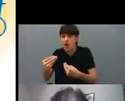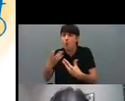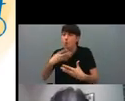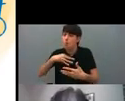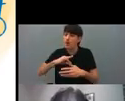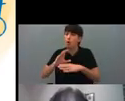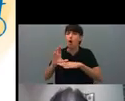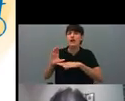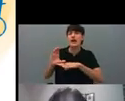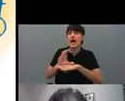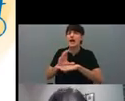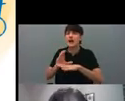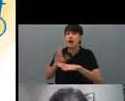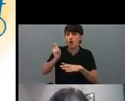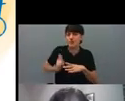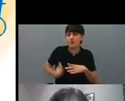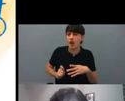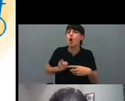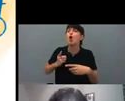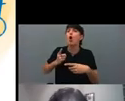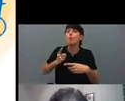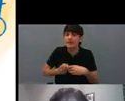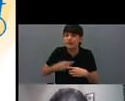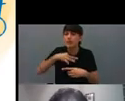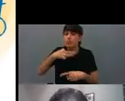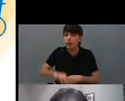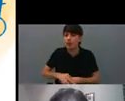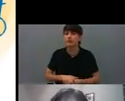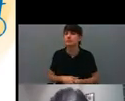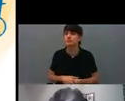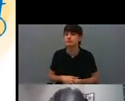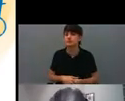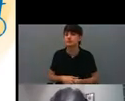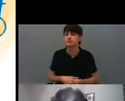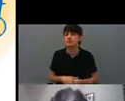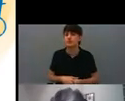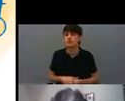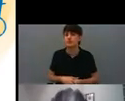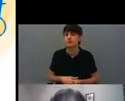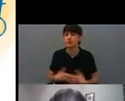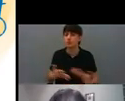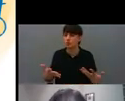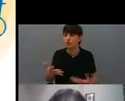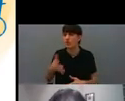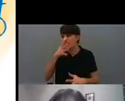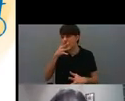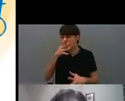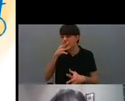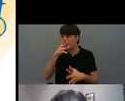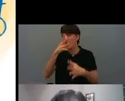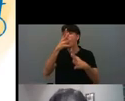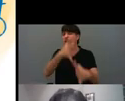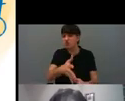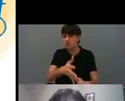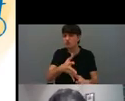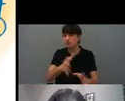carrera profesional compatible. Y realmente así fue durante una década. ¿Y por